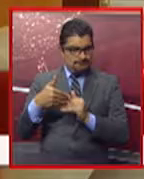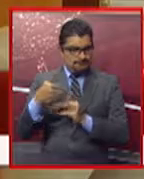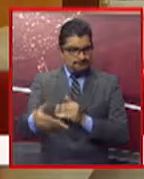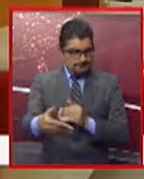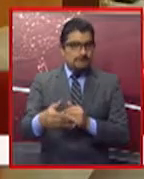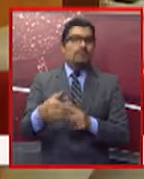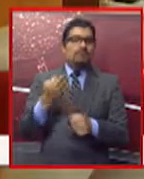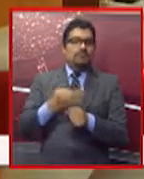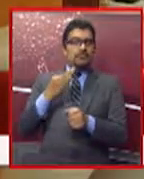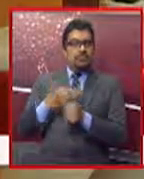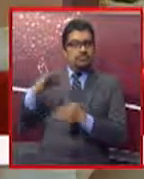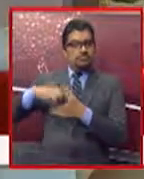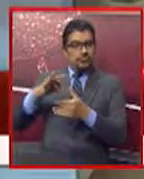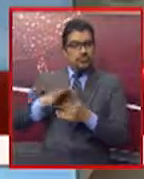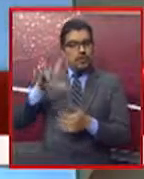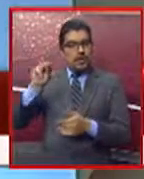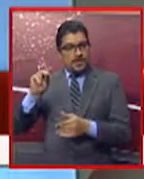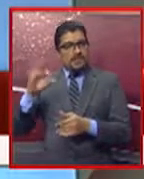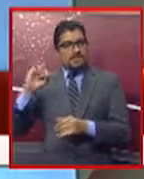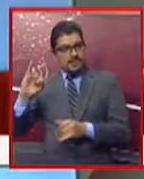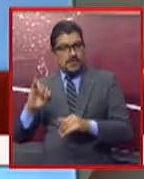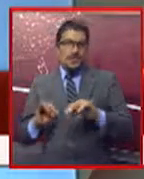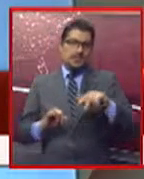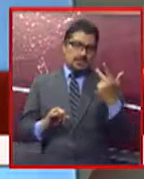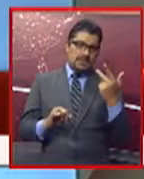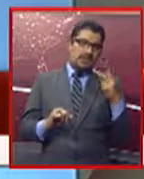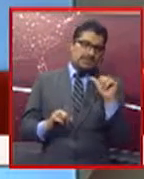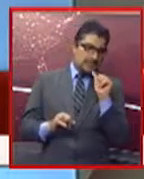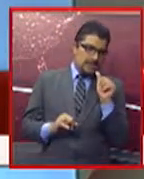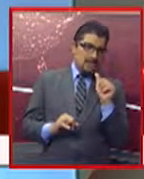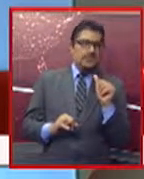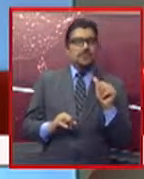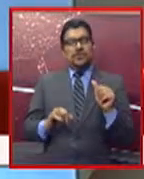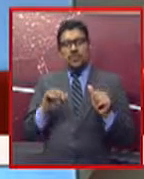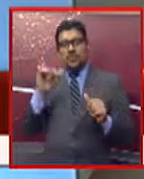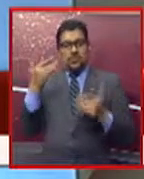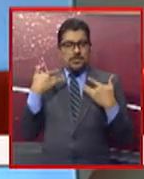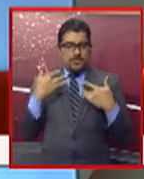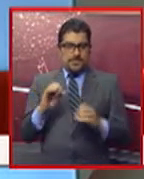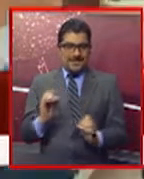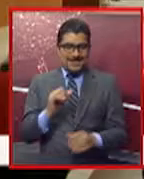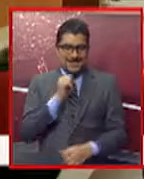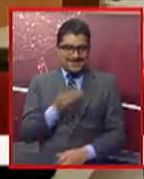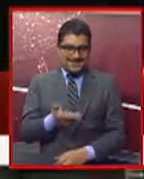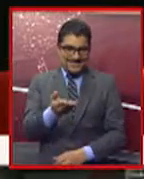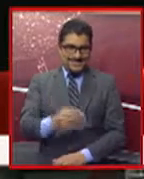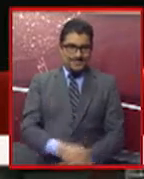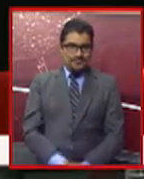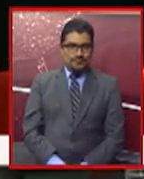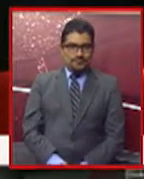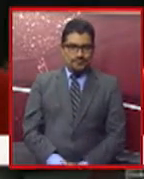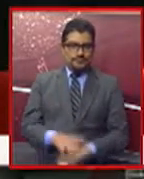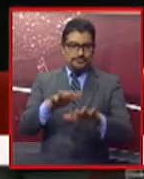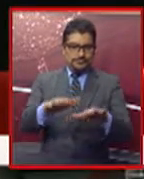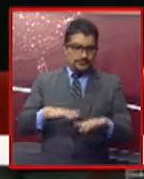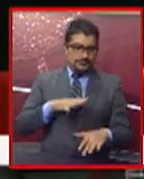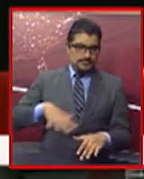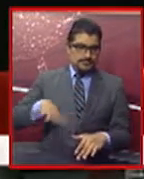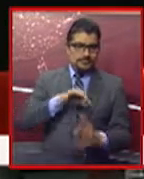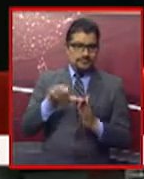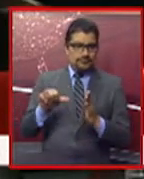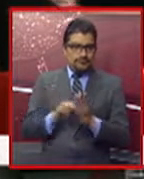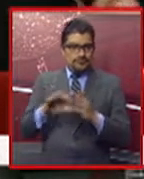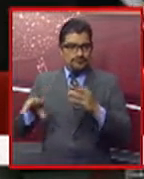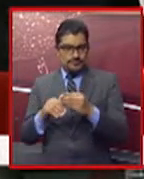una votación de 80 votos a favor, 13 en contra y ninguna abstención. En consecuencia, queda aprobado en lo general y los artículos